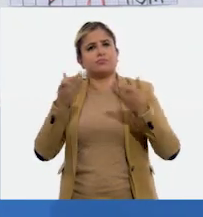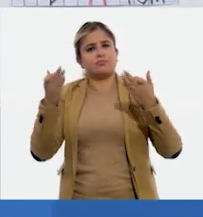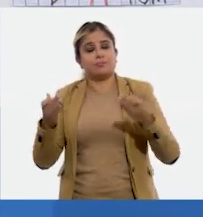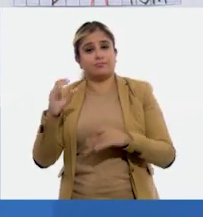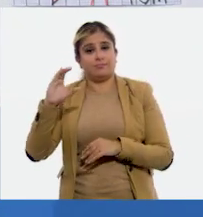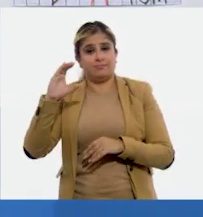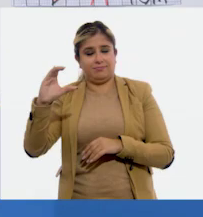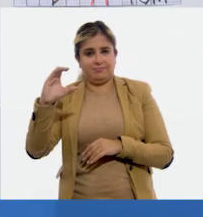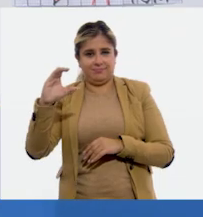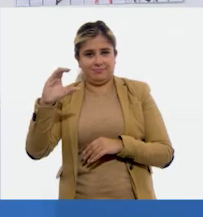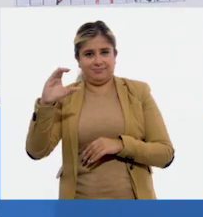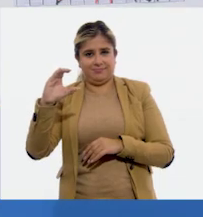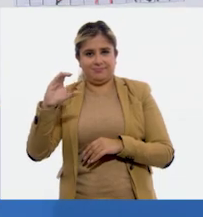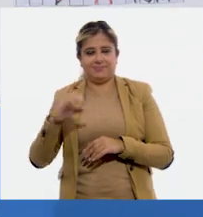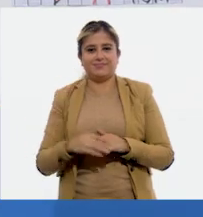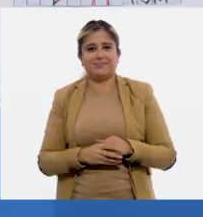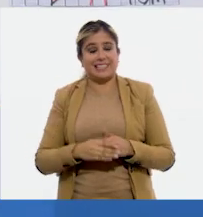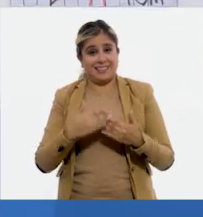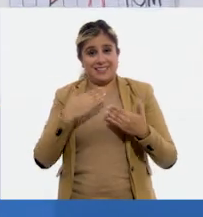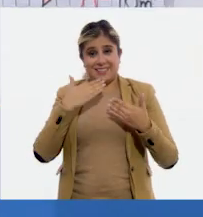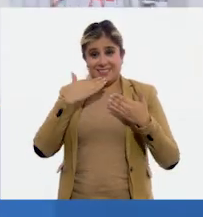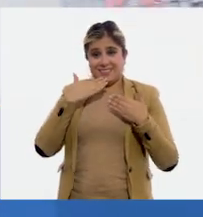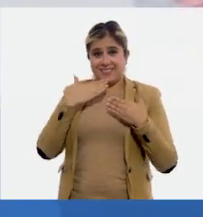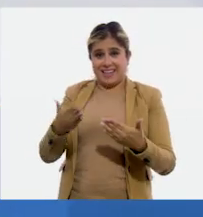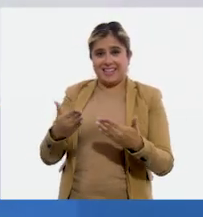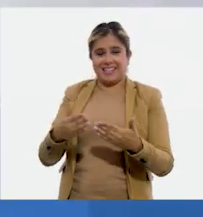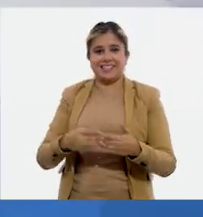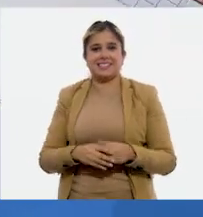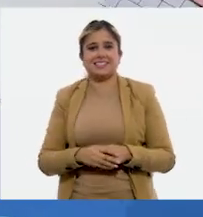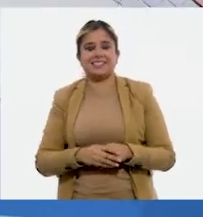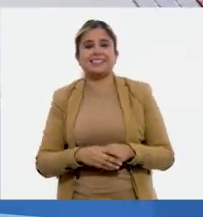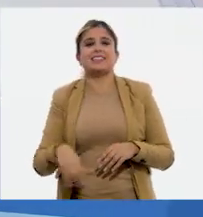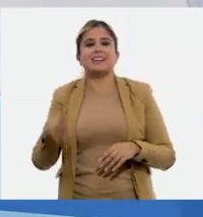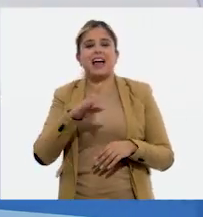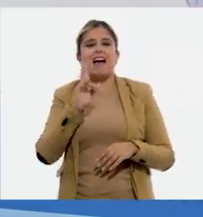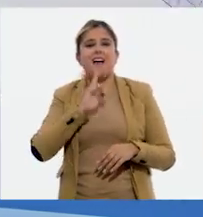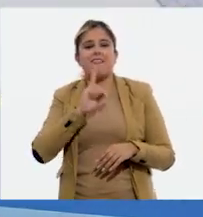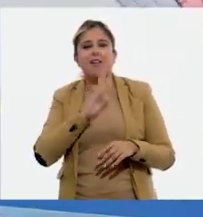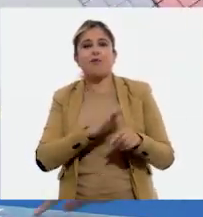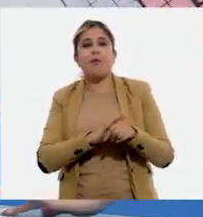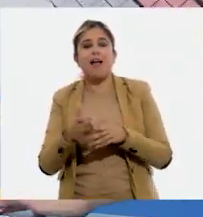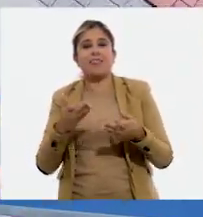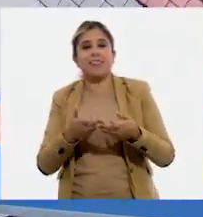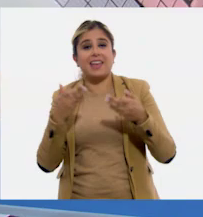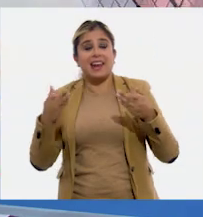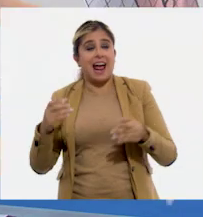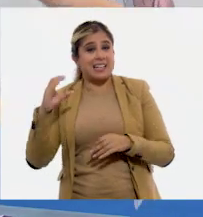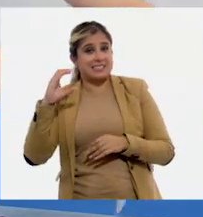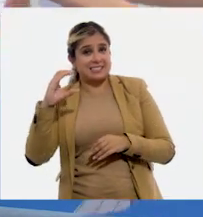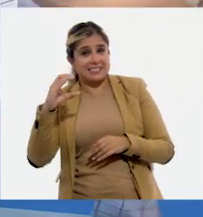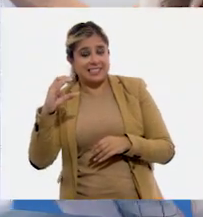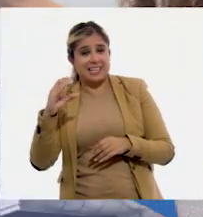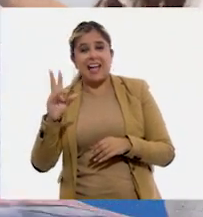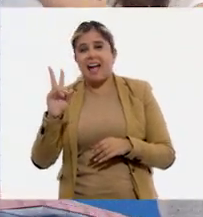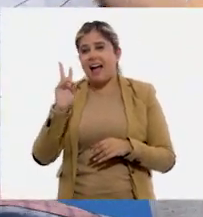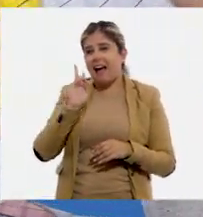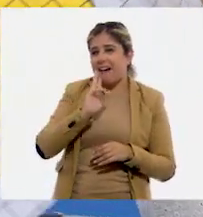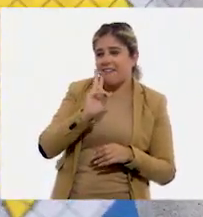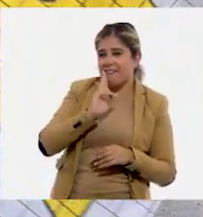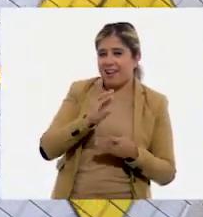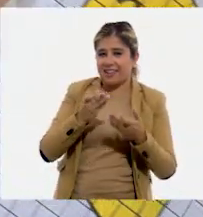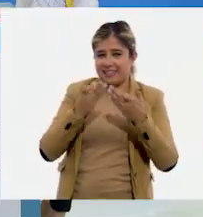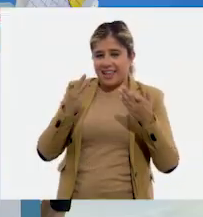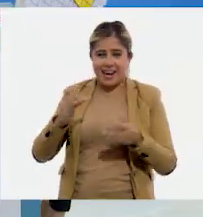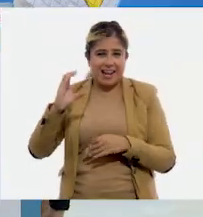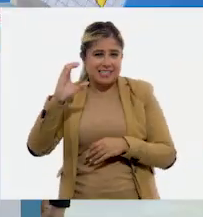C. Muy bien. Vamos a ver cuál es el terreno C. A ver el terreno